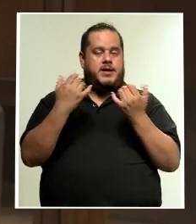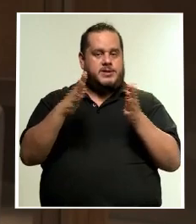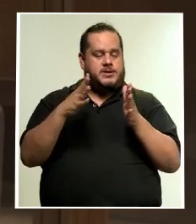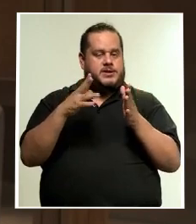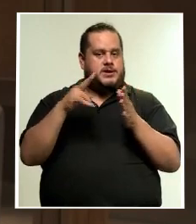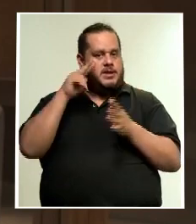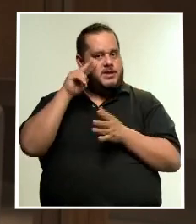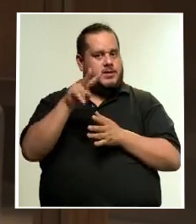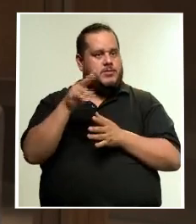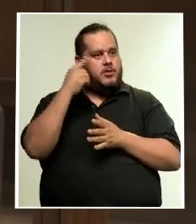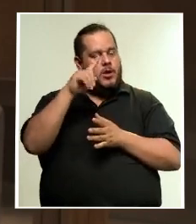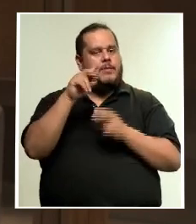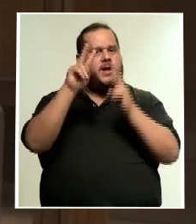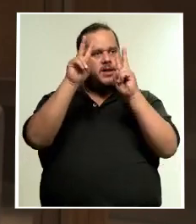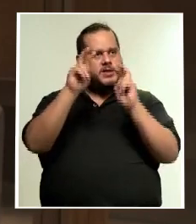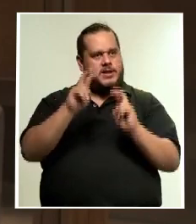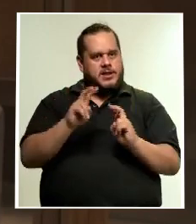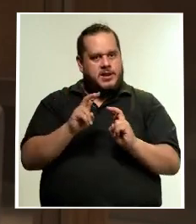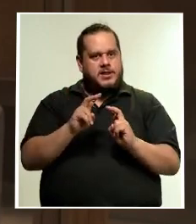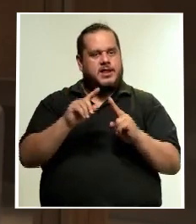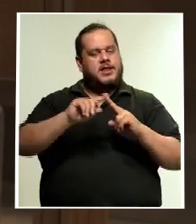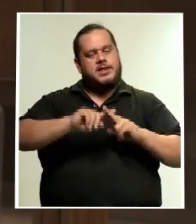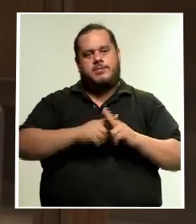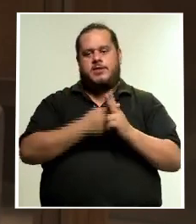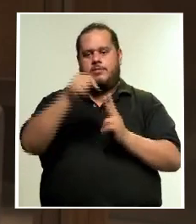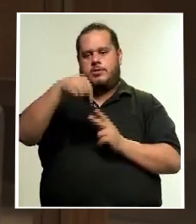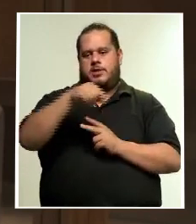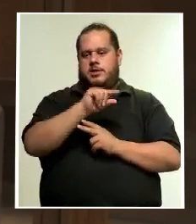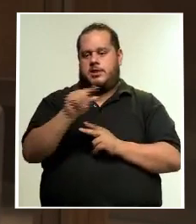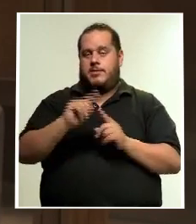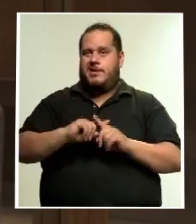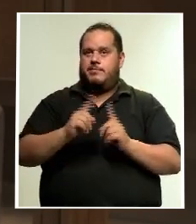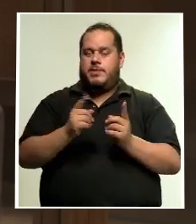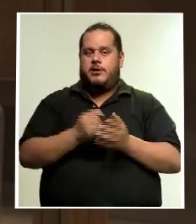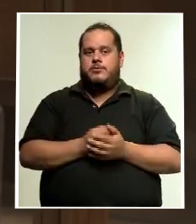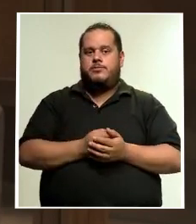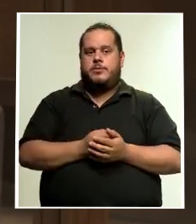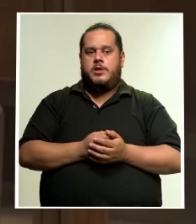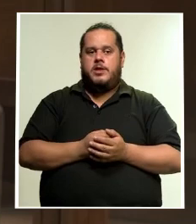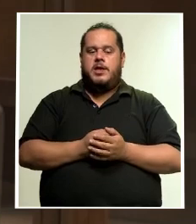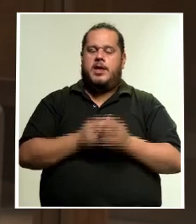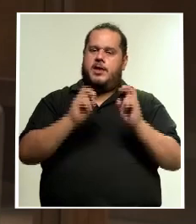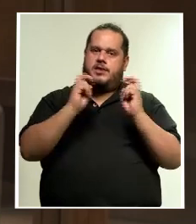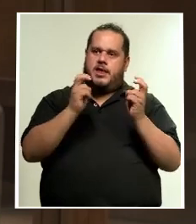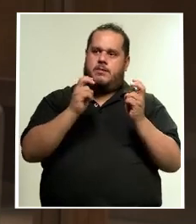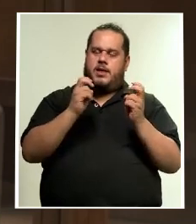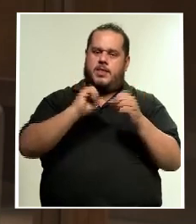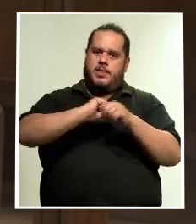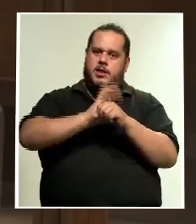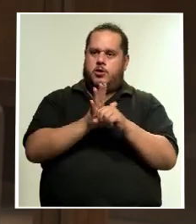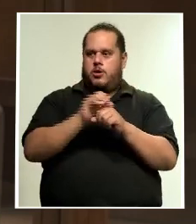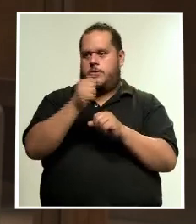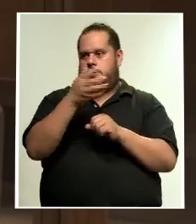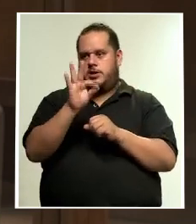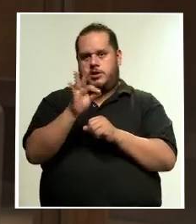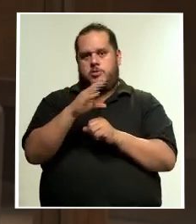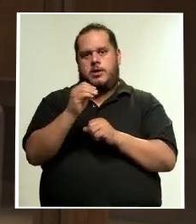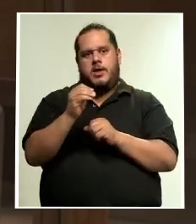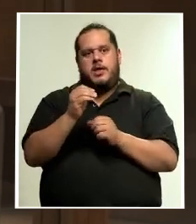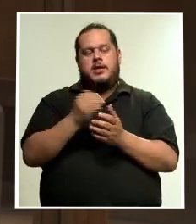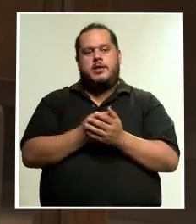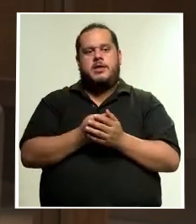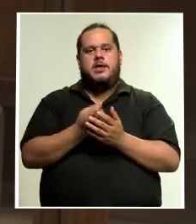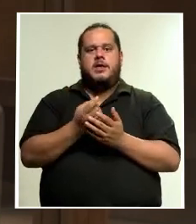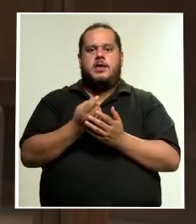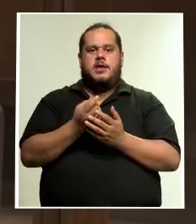para ser analizado desde principios de esta semana. Sin embargo, pues el tema del COVID-19 y la ausencia ahorita